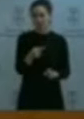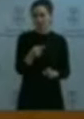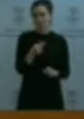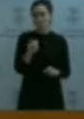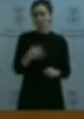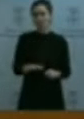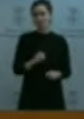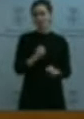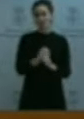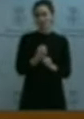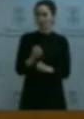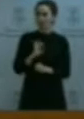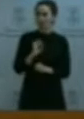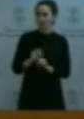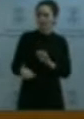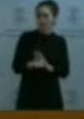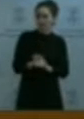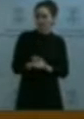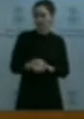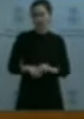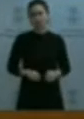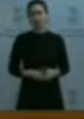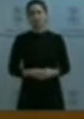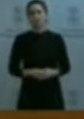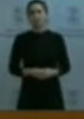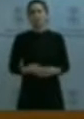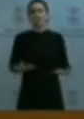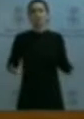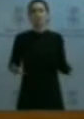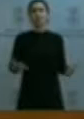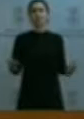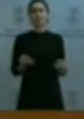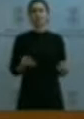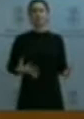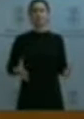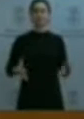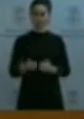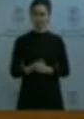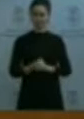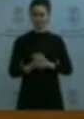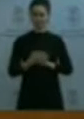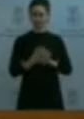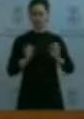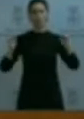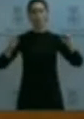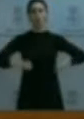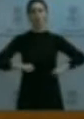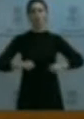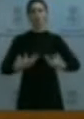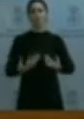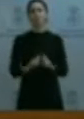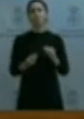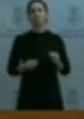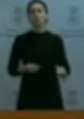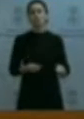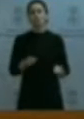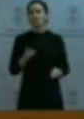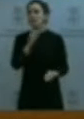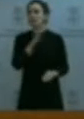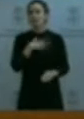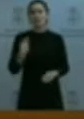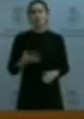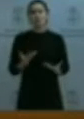Resultado, es prioritario, efectivamente, establecer un convenio, concierto, lo como se quiera llamar, con el Colegio de Odontólogos, que son